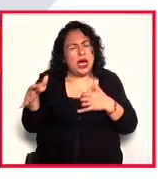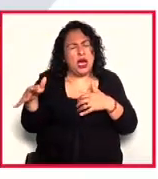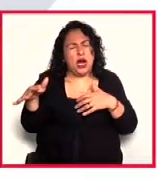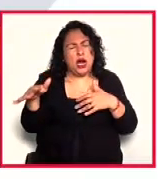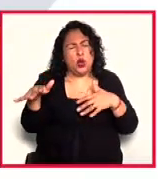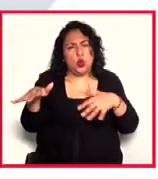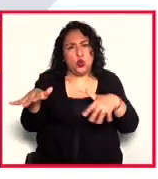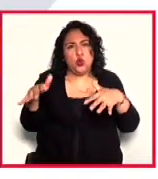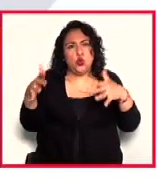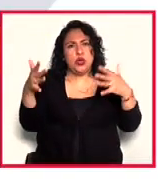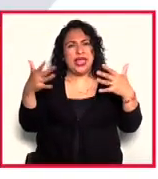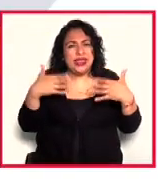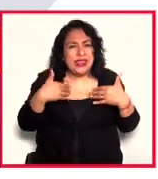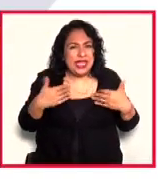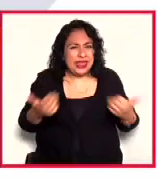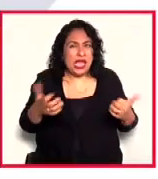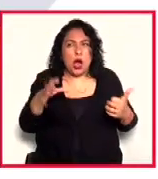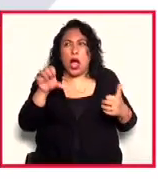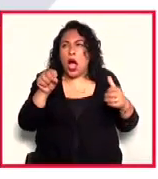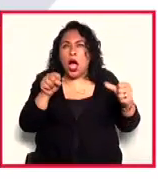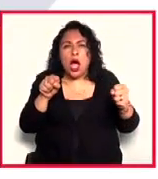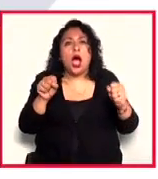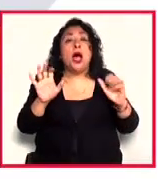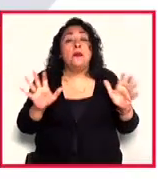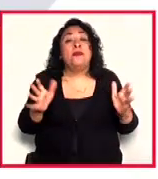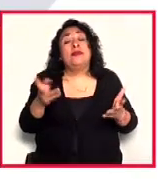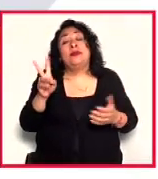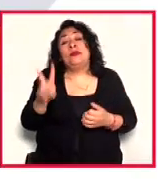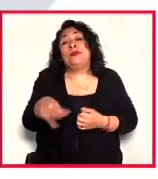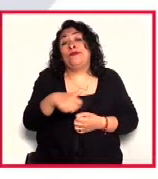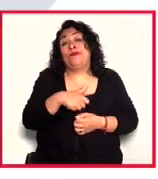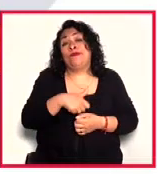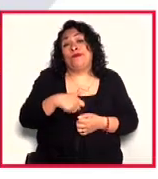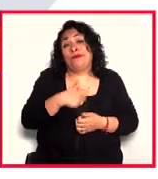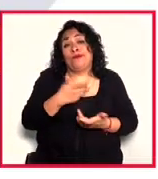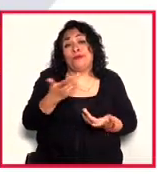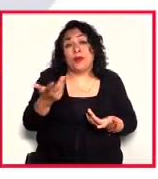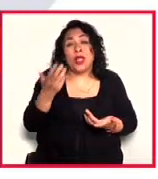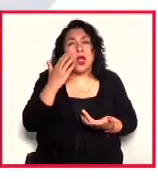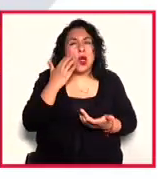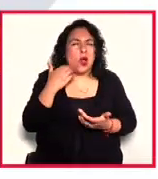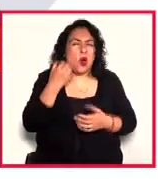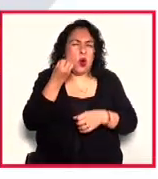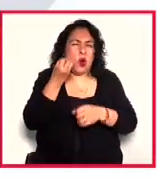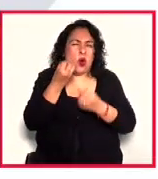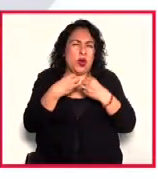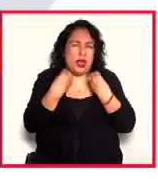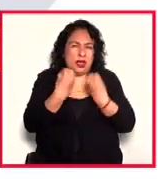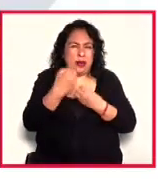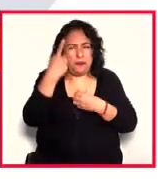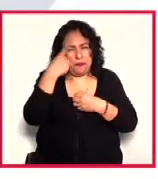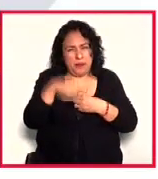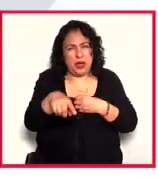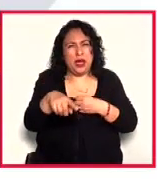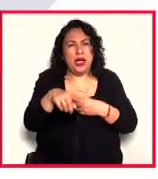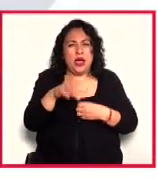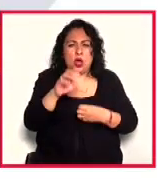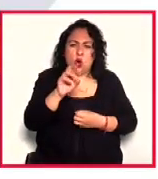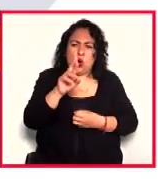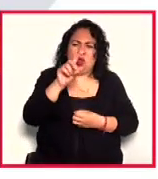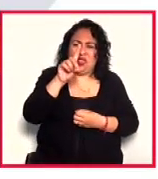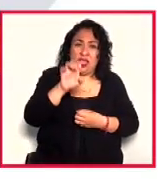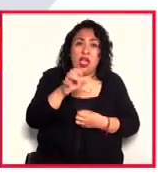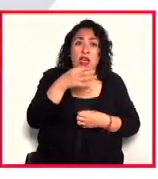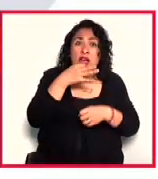hacernos entender cosas. Y desafortunadamente la Organización para la Cooperación y Desarrollo Económico, la OCDE, ha